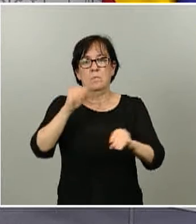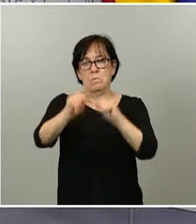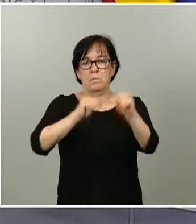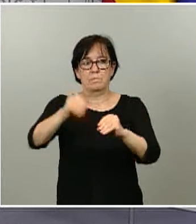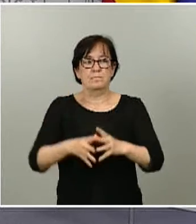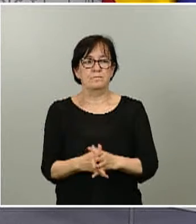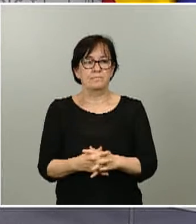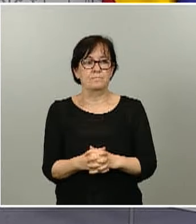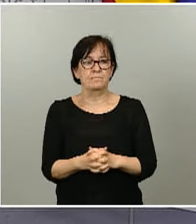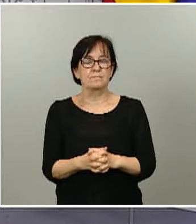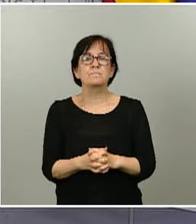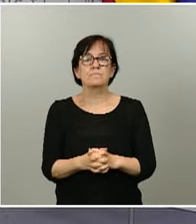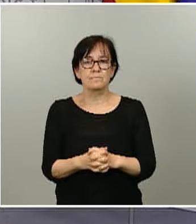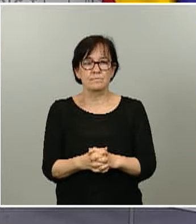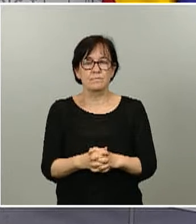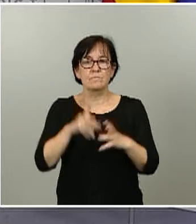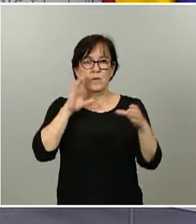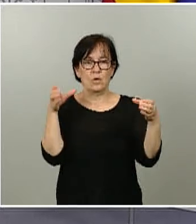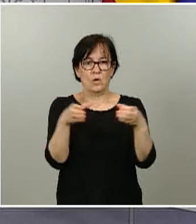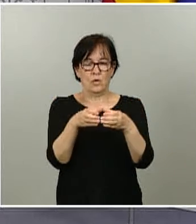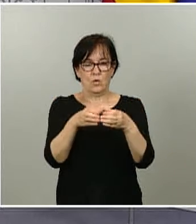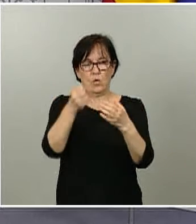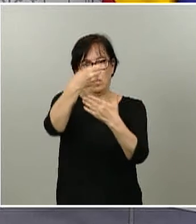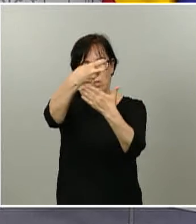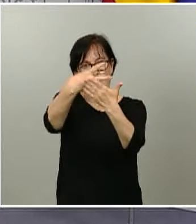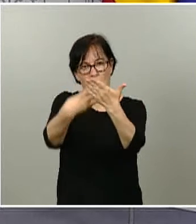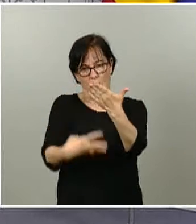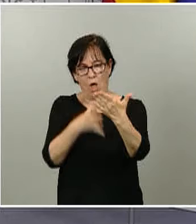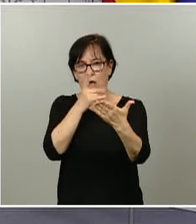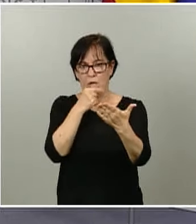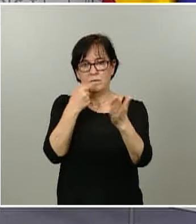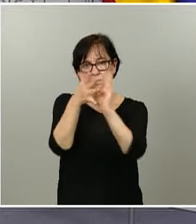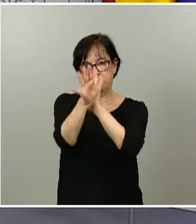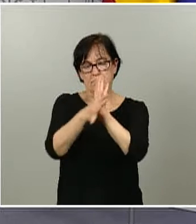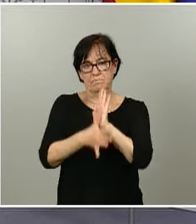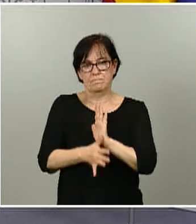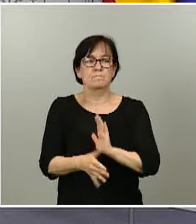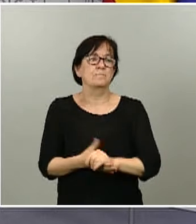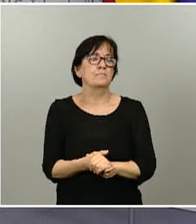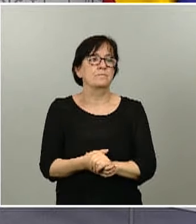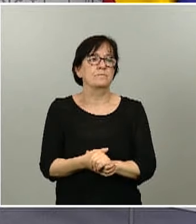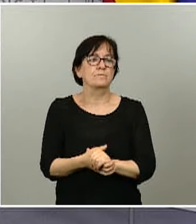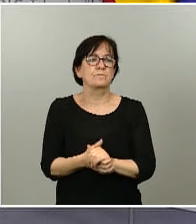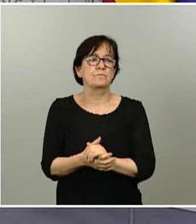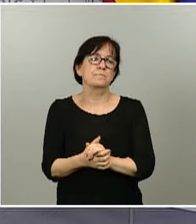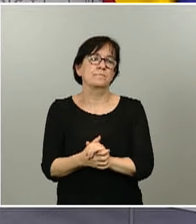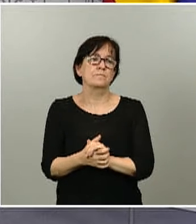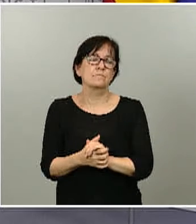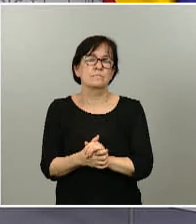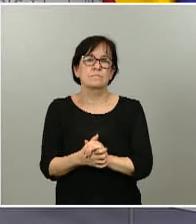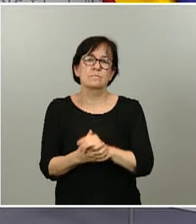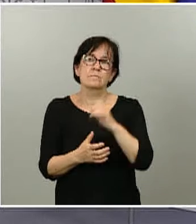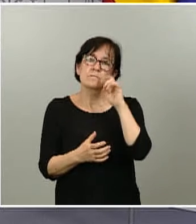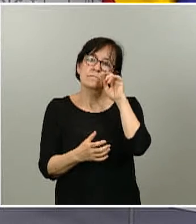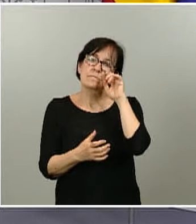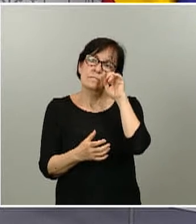ministra portavoz, en un grupo de medios y periodistas que hoy componen las siguientes cabeceras: TV3, Redacción Médica, Infolibre, La Verdad de Murcia,